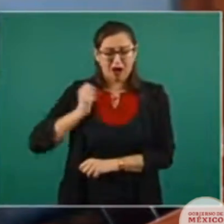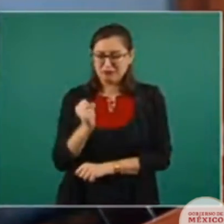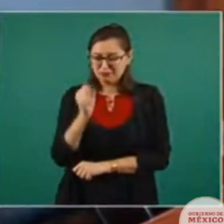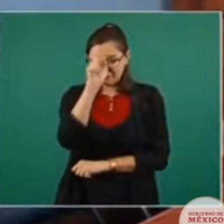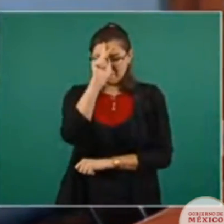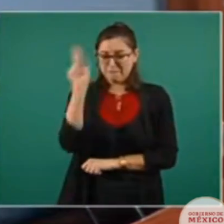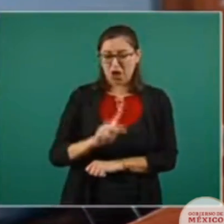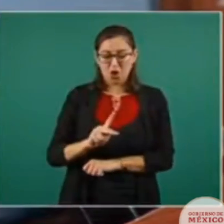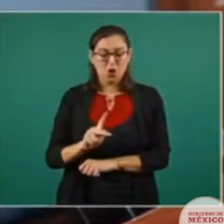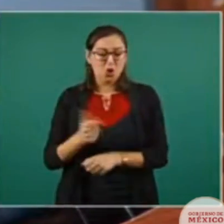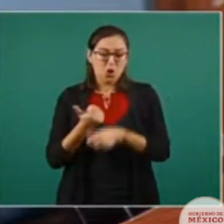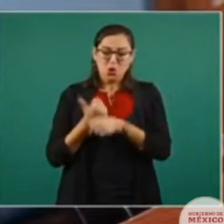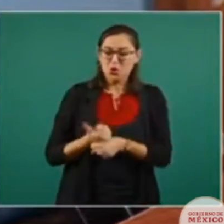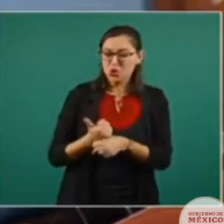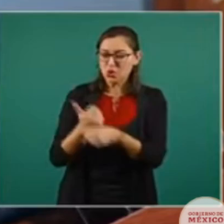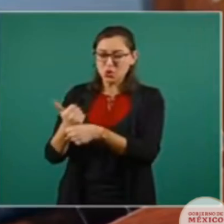doloroso y transgresor.